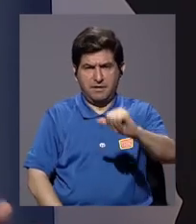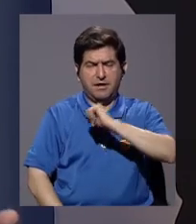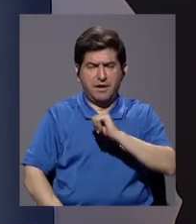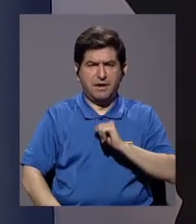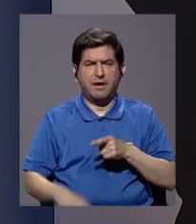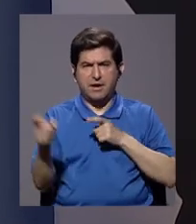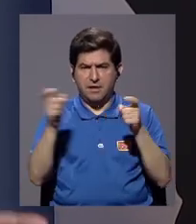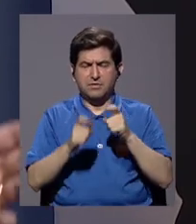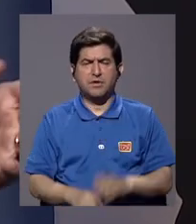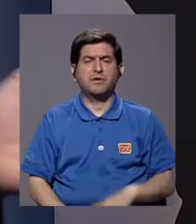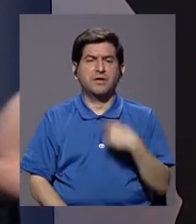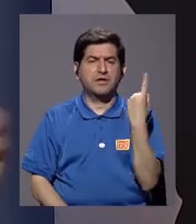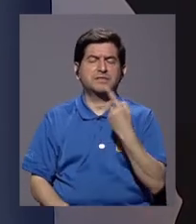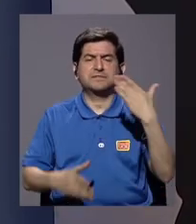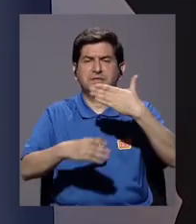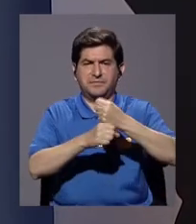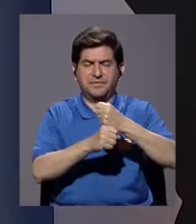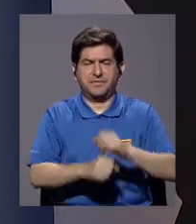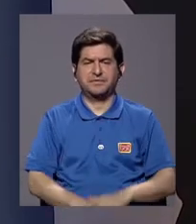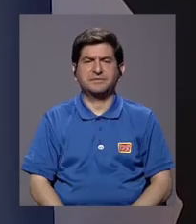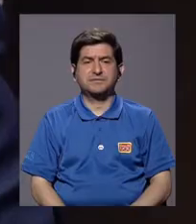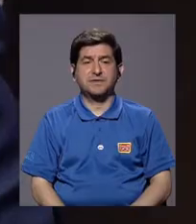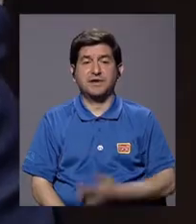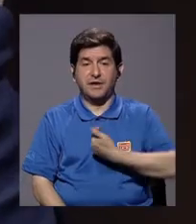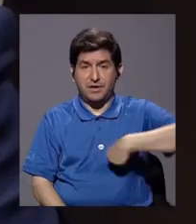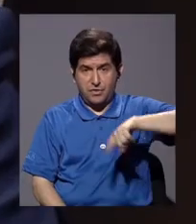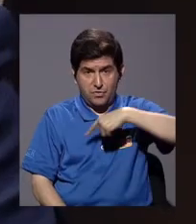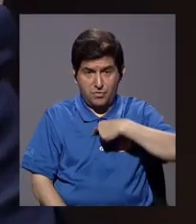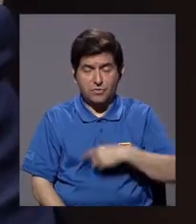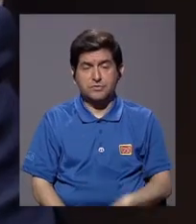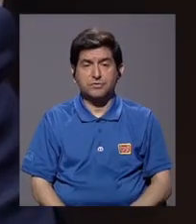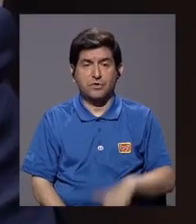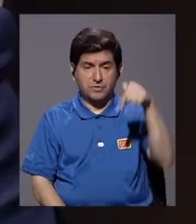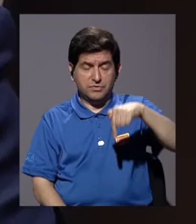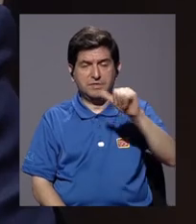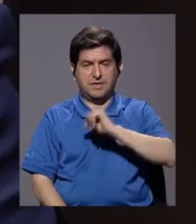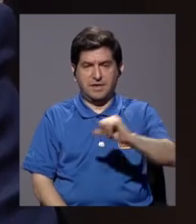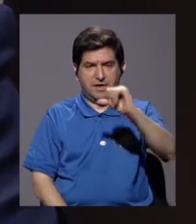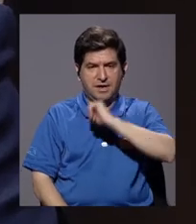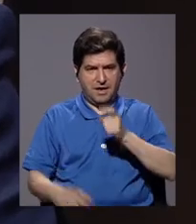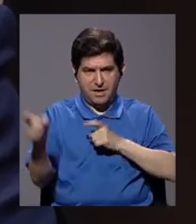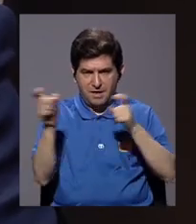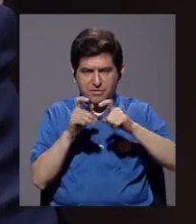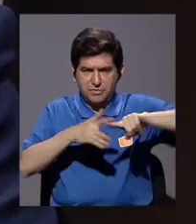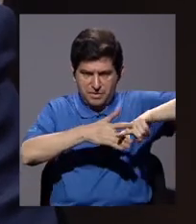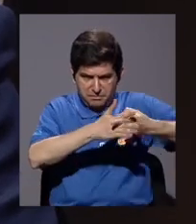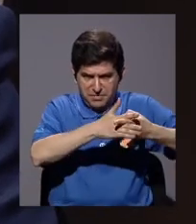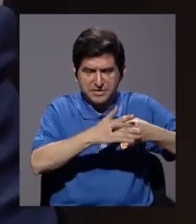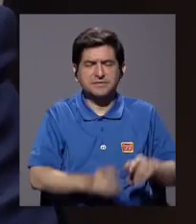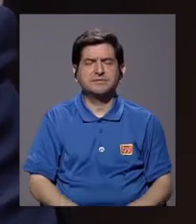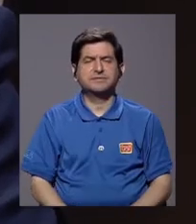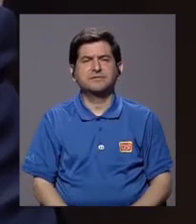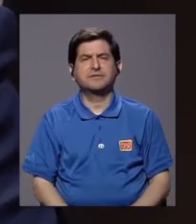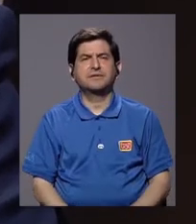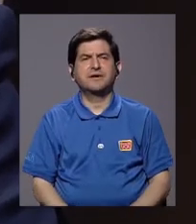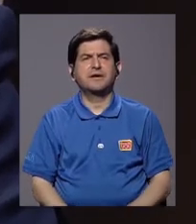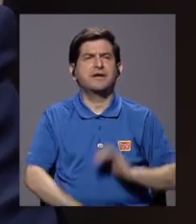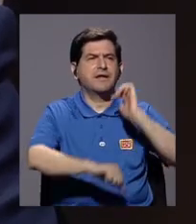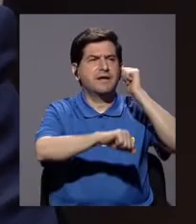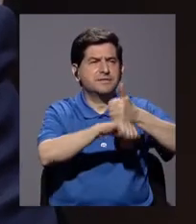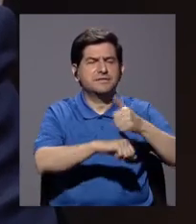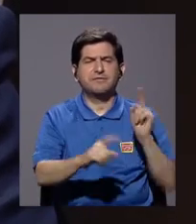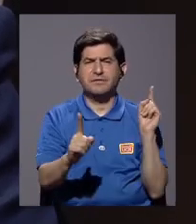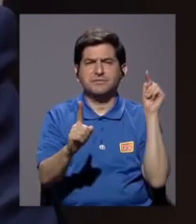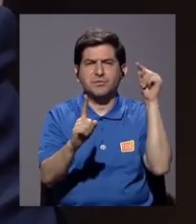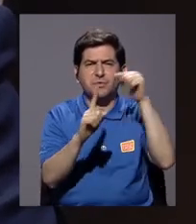autoridad ha hecho desde siempre. Nosotros, desde que llegamos a la ARECEP, establecimos